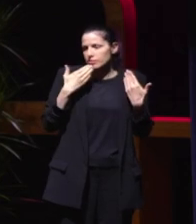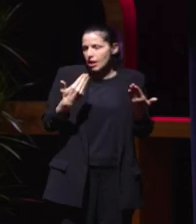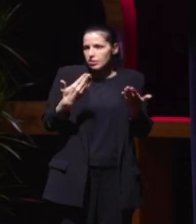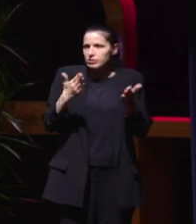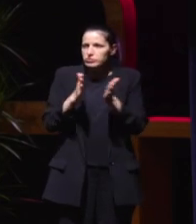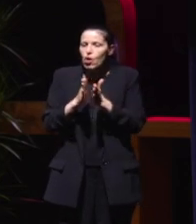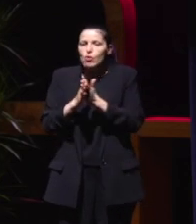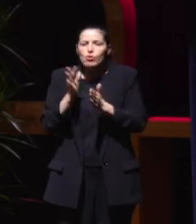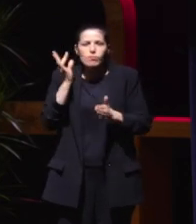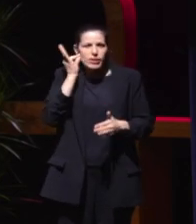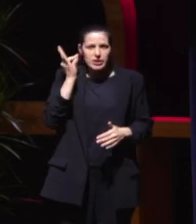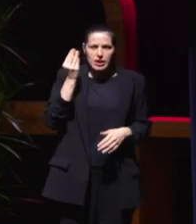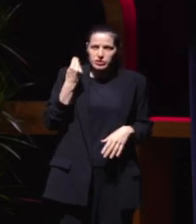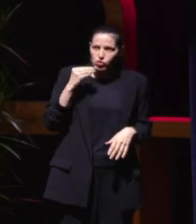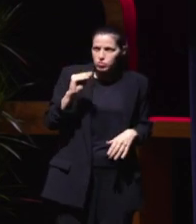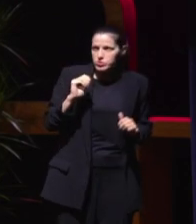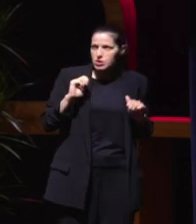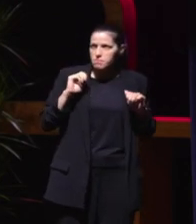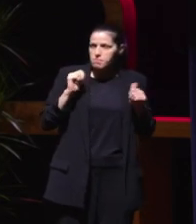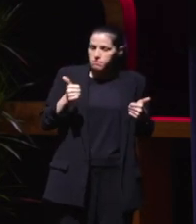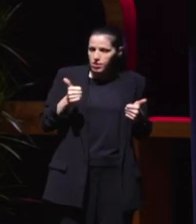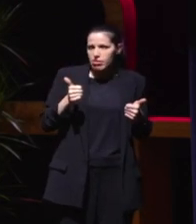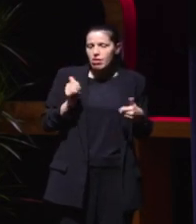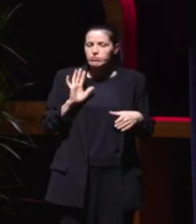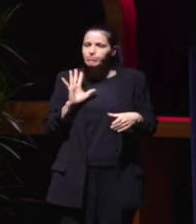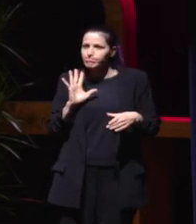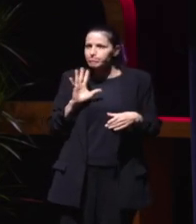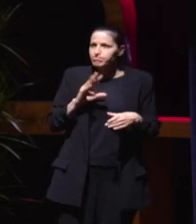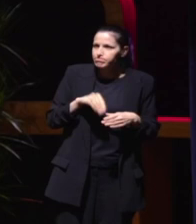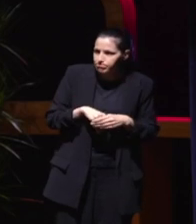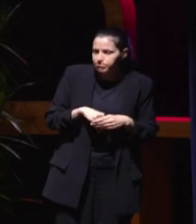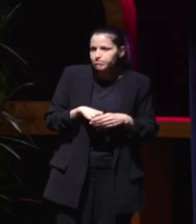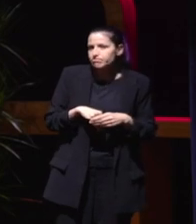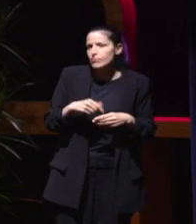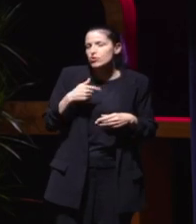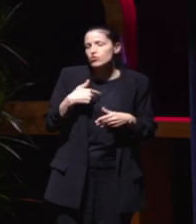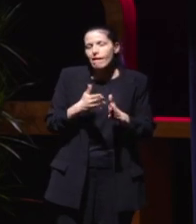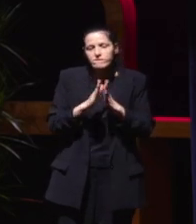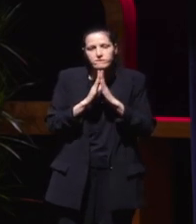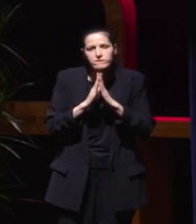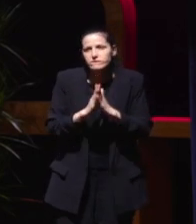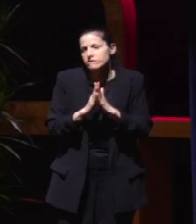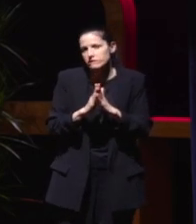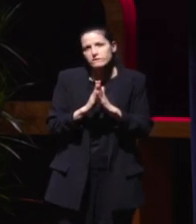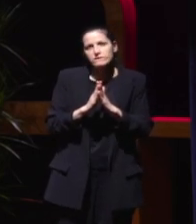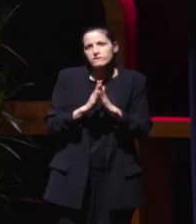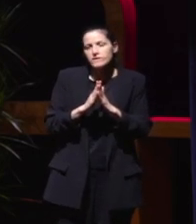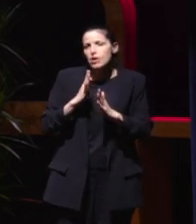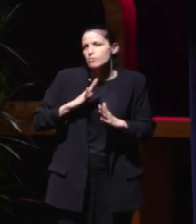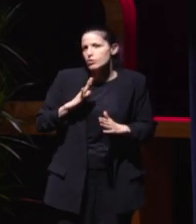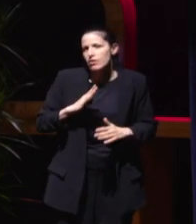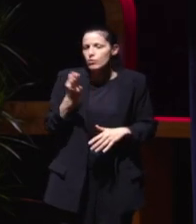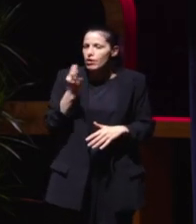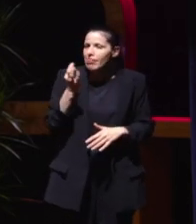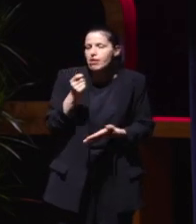más jóvenes se están incorporando y yo les urge les les pido de rodillas las apremio a que tengan que